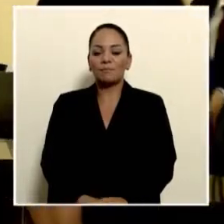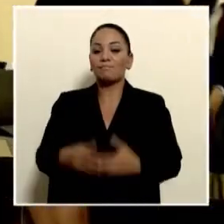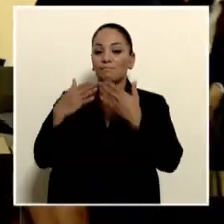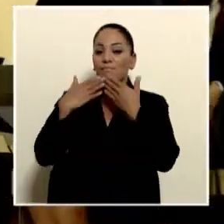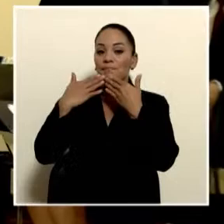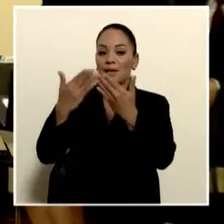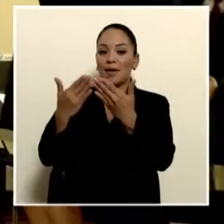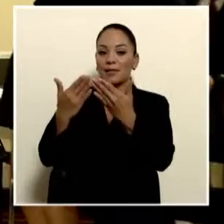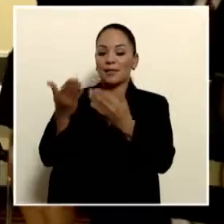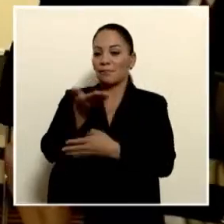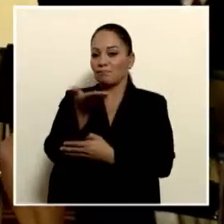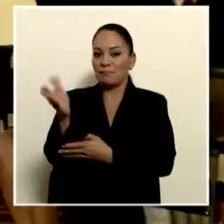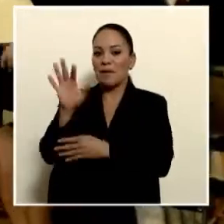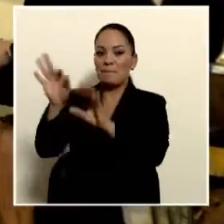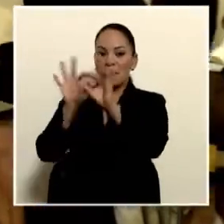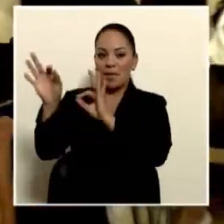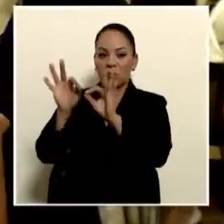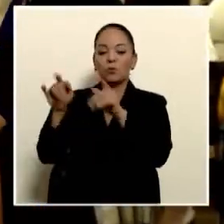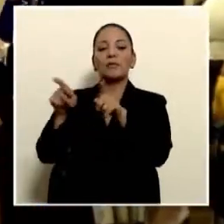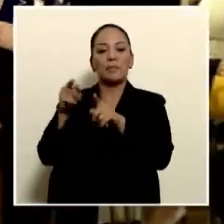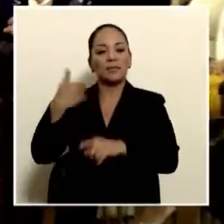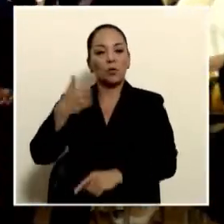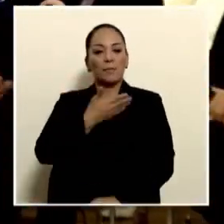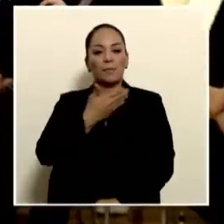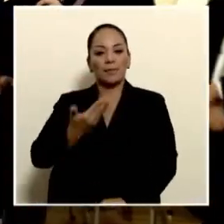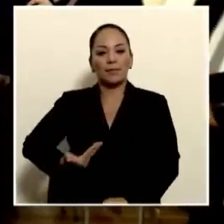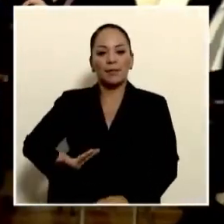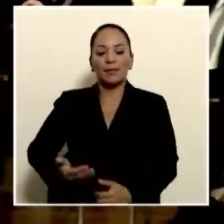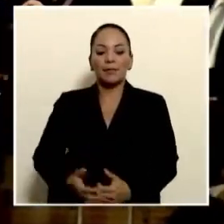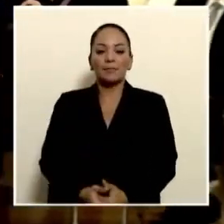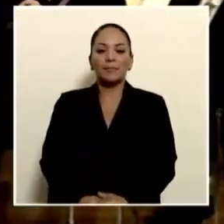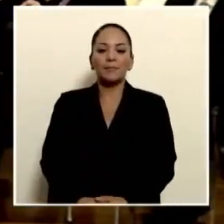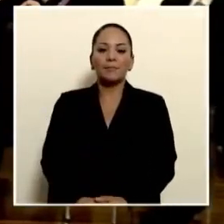Muchas gracias a los invitados y al señor presidente.